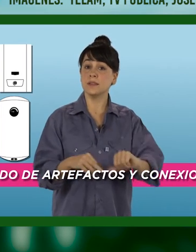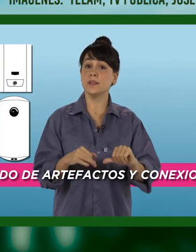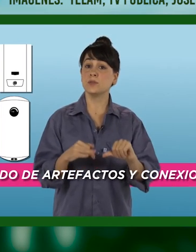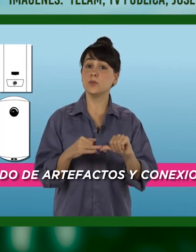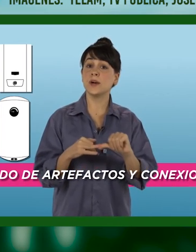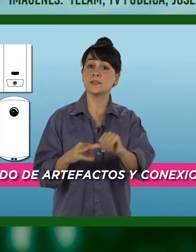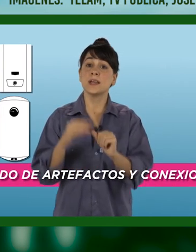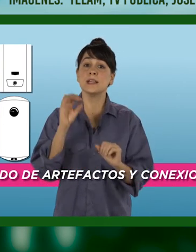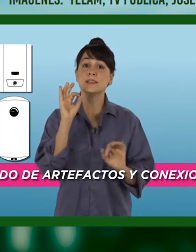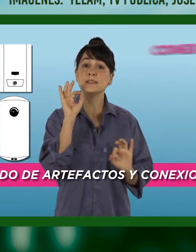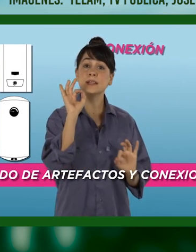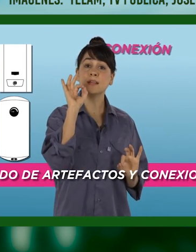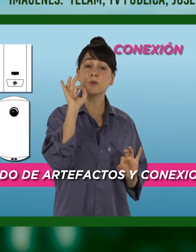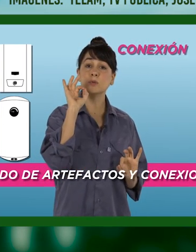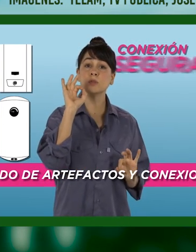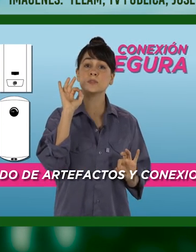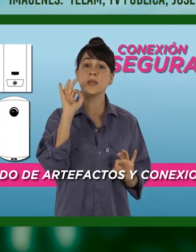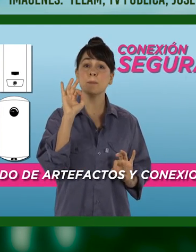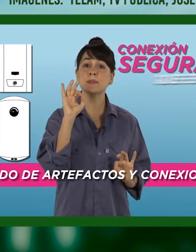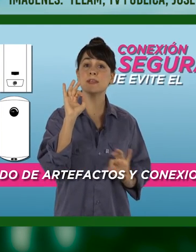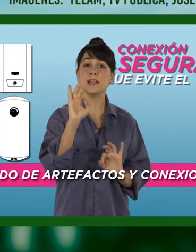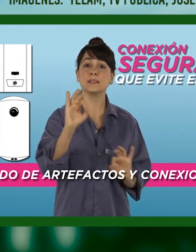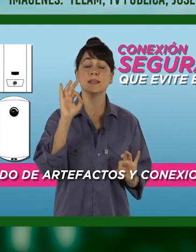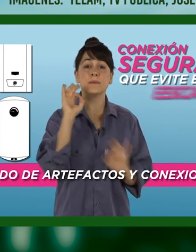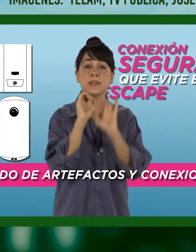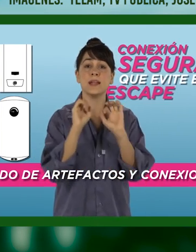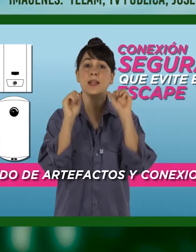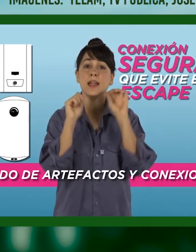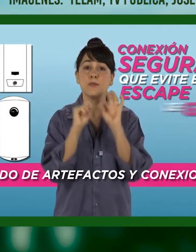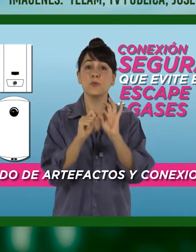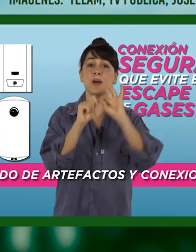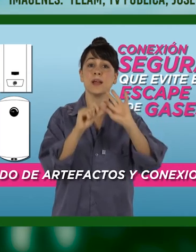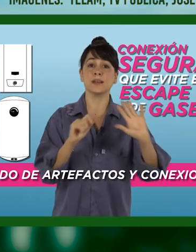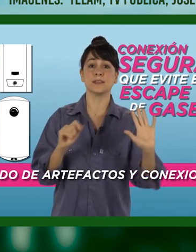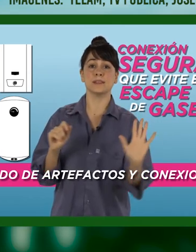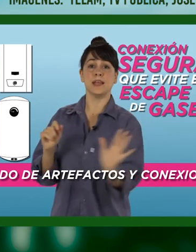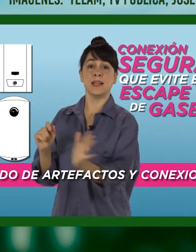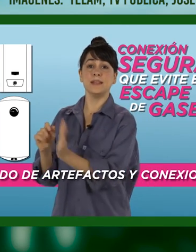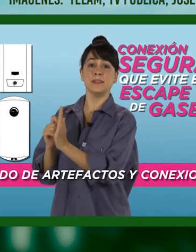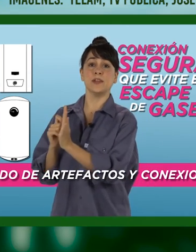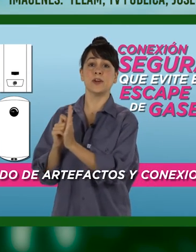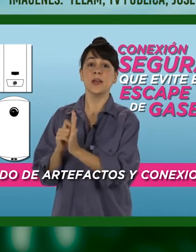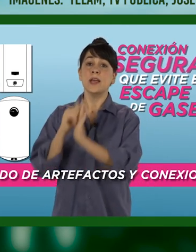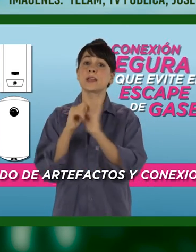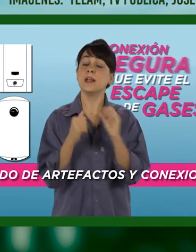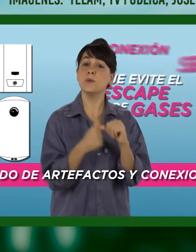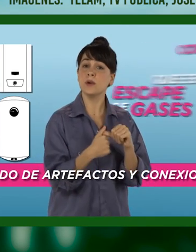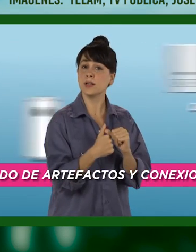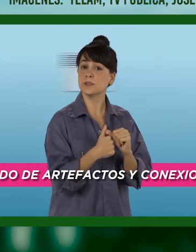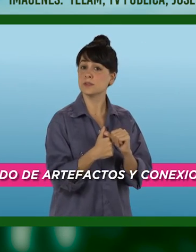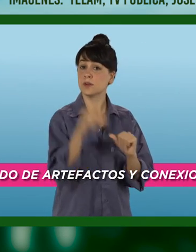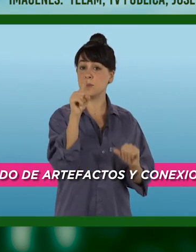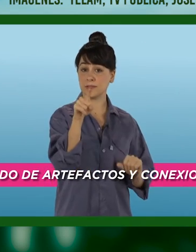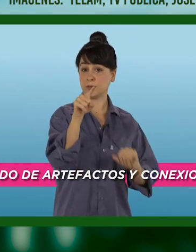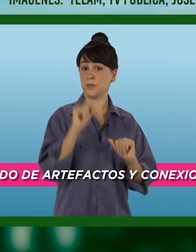Aires, en el norte, y la que se paga acá, tenga el mismo criterio. Eso ya es un logro tremendo, porque tiene que ver con